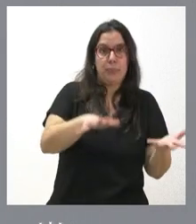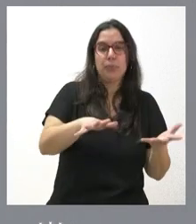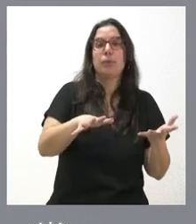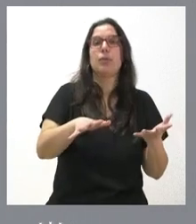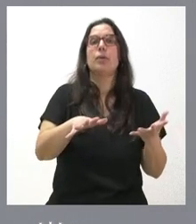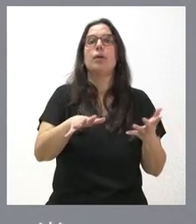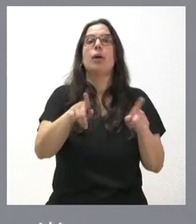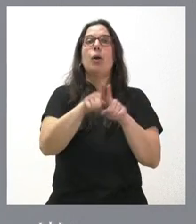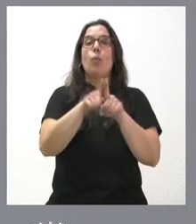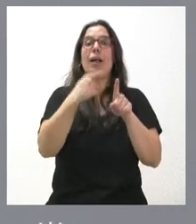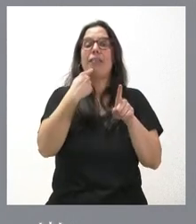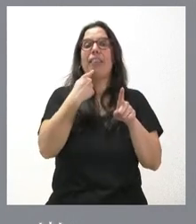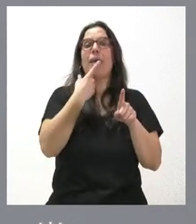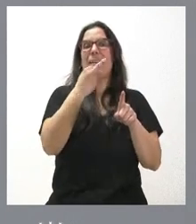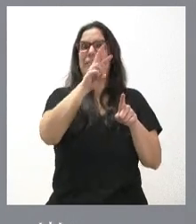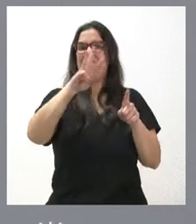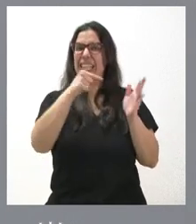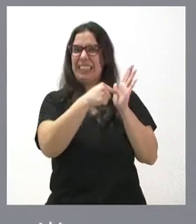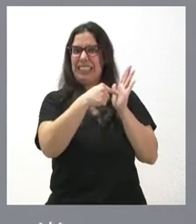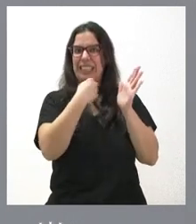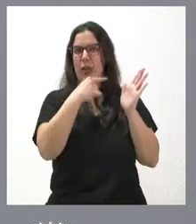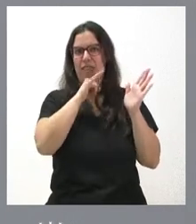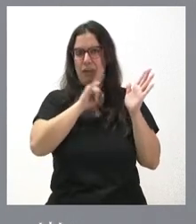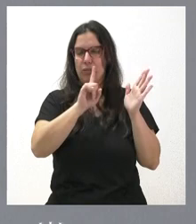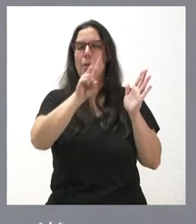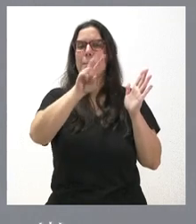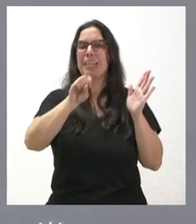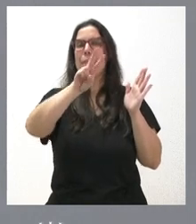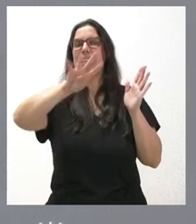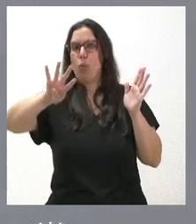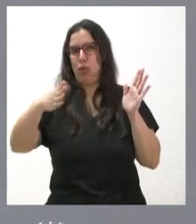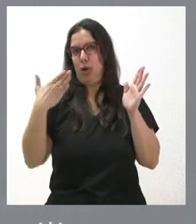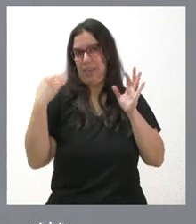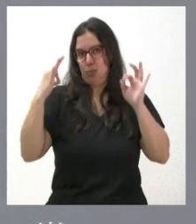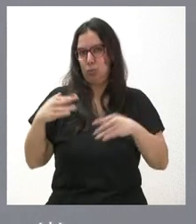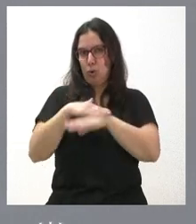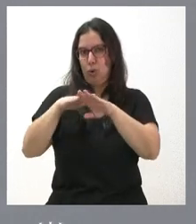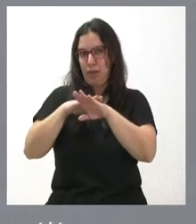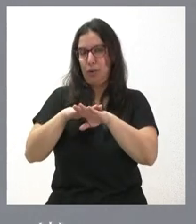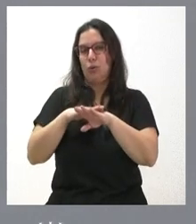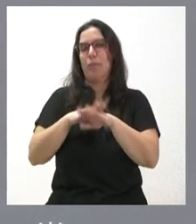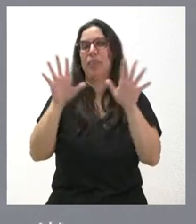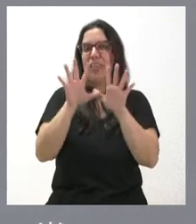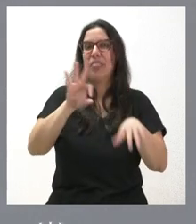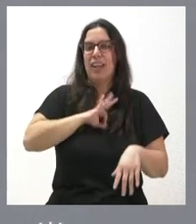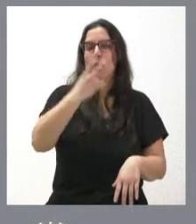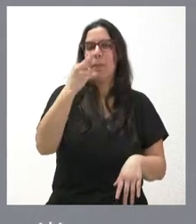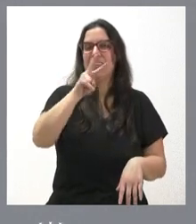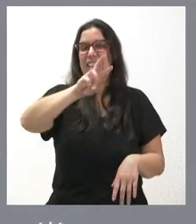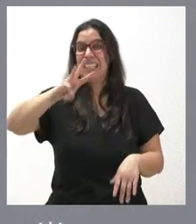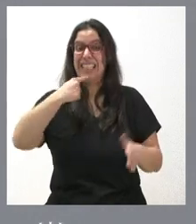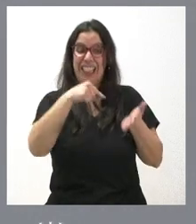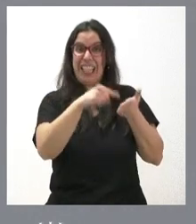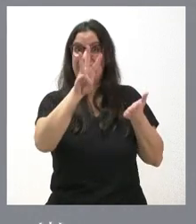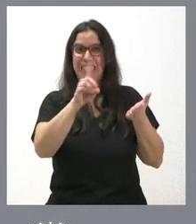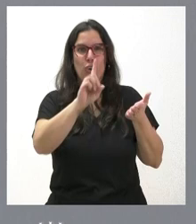a error pero la orden que se publica es la que fue comunicada ayer por el gobierno que tiene fecha 10 de enero del año 2023 que es la que